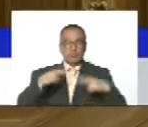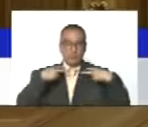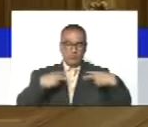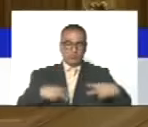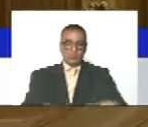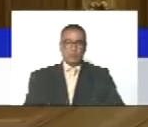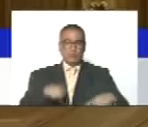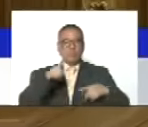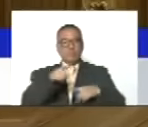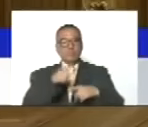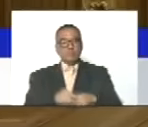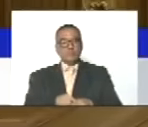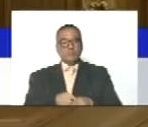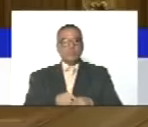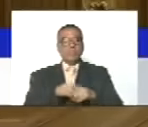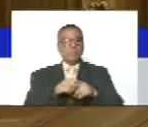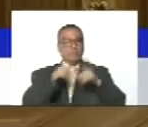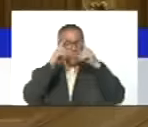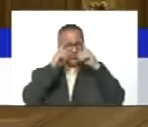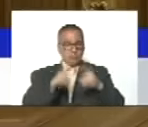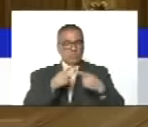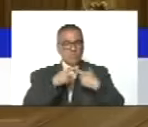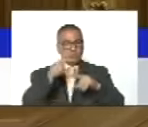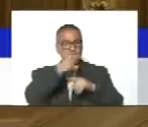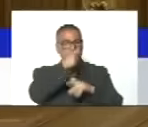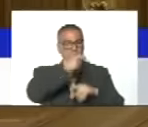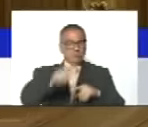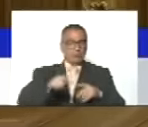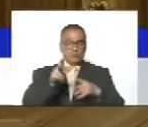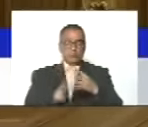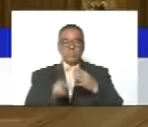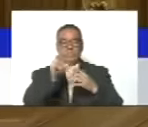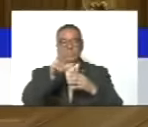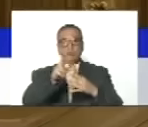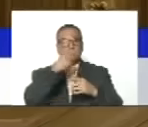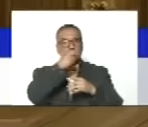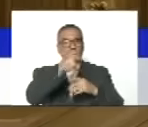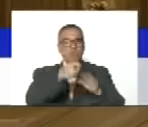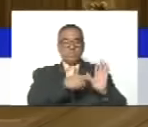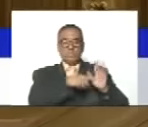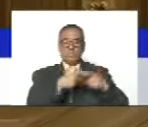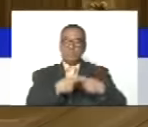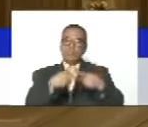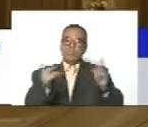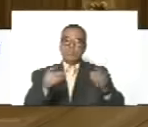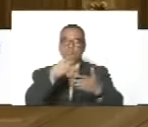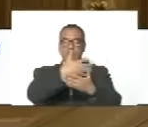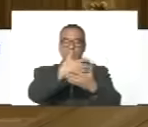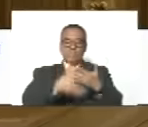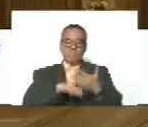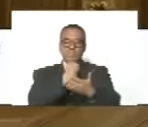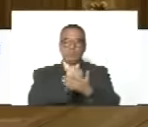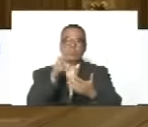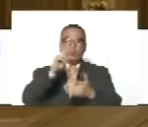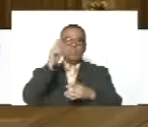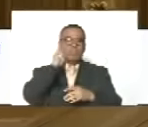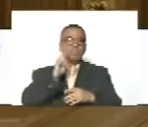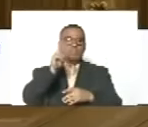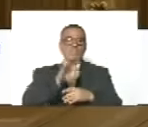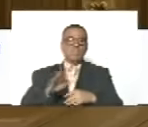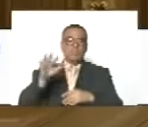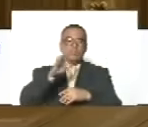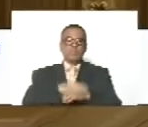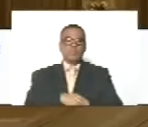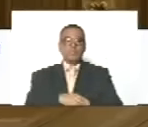vida y a la libre determinación de los pueblos. Tercero, publicar el presente acuerdo en la Gaceta Oficial de la República Bolivariana